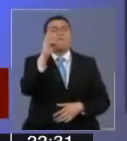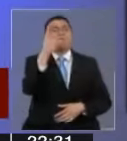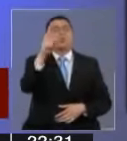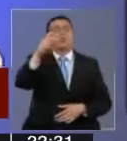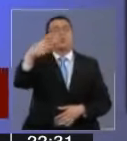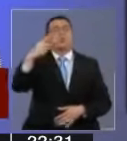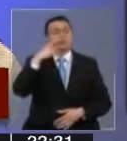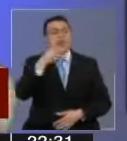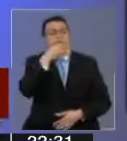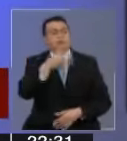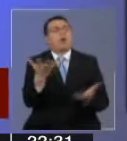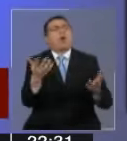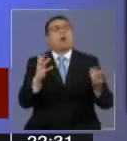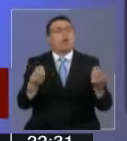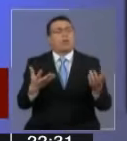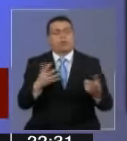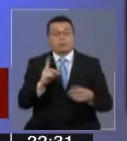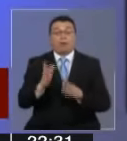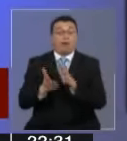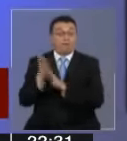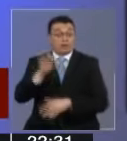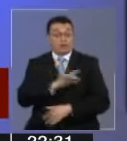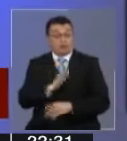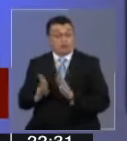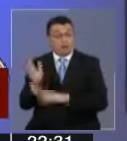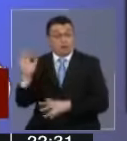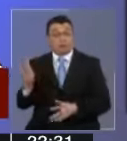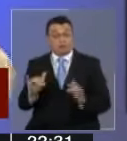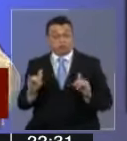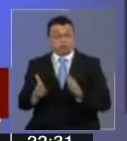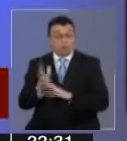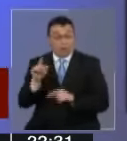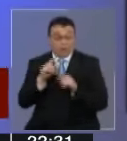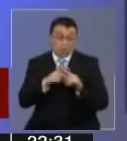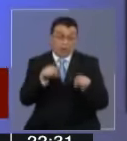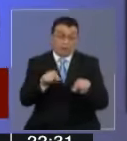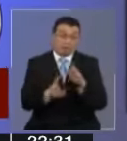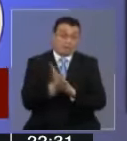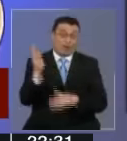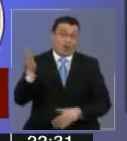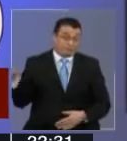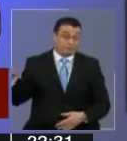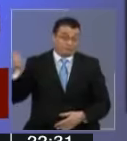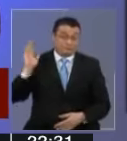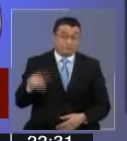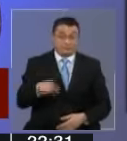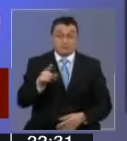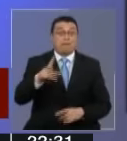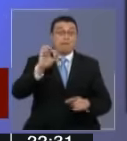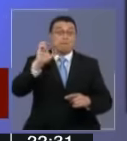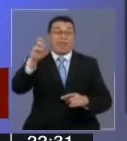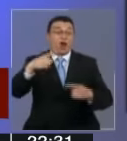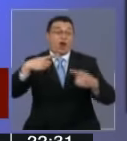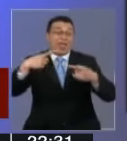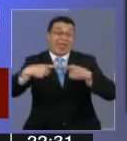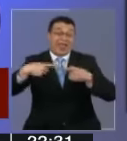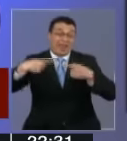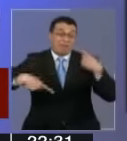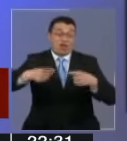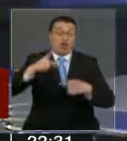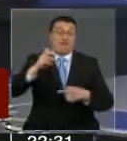idea de extraer? Está fuera de Chile. Está fuera de Chile temporalmente de viaje. Se fue, por eso se fue, porque eso es lo que pasa. La industria, el peor enemigo de Vigi. Pero creo